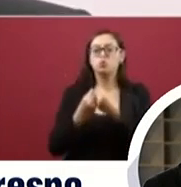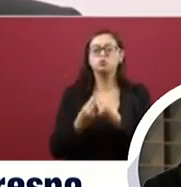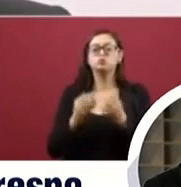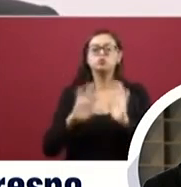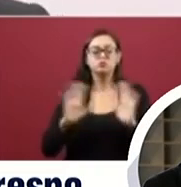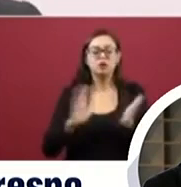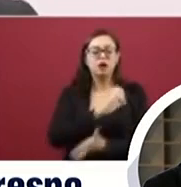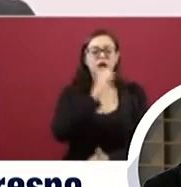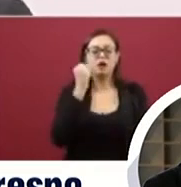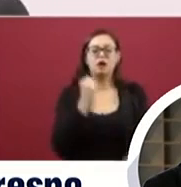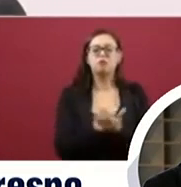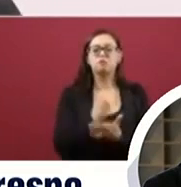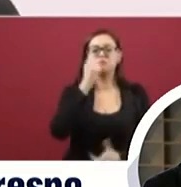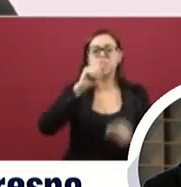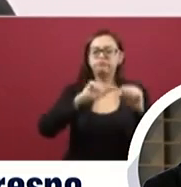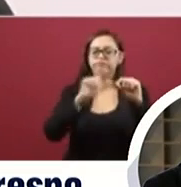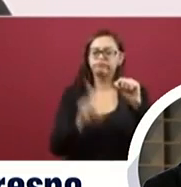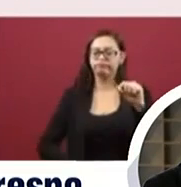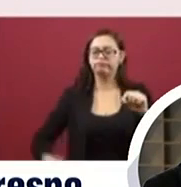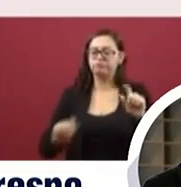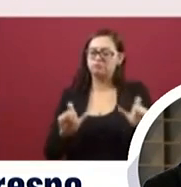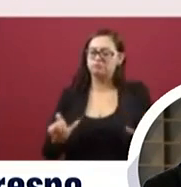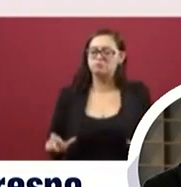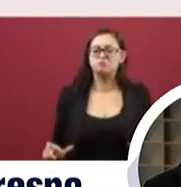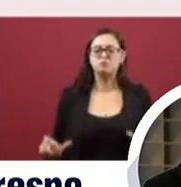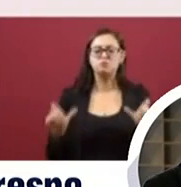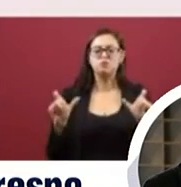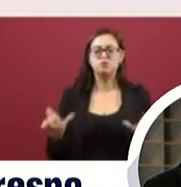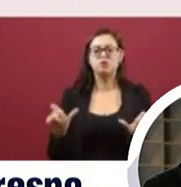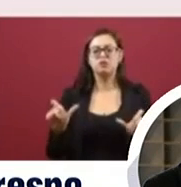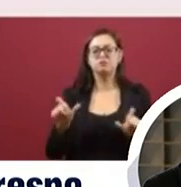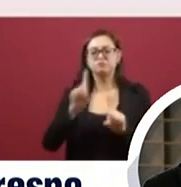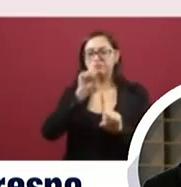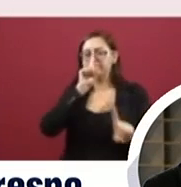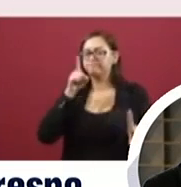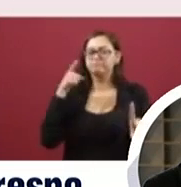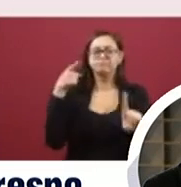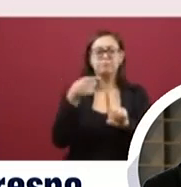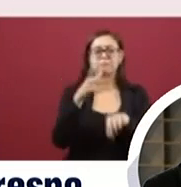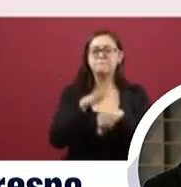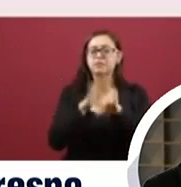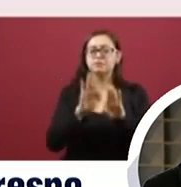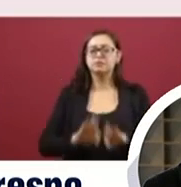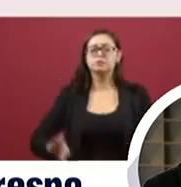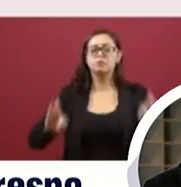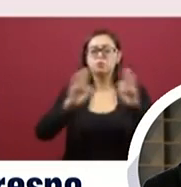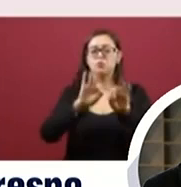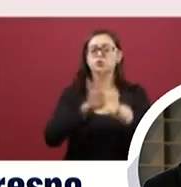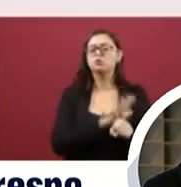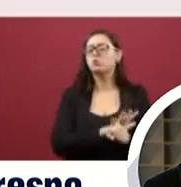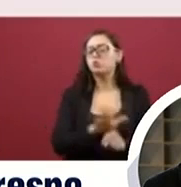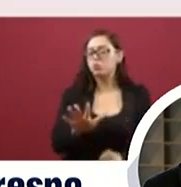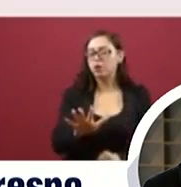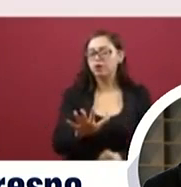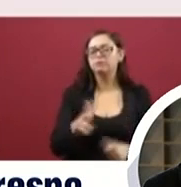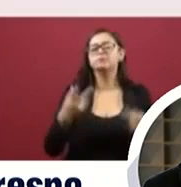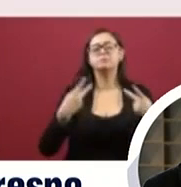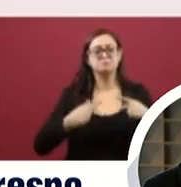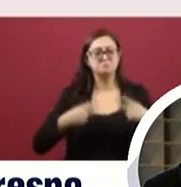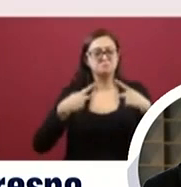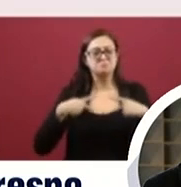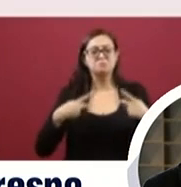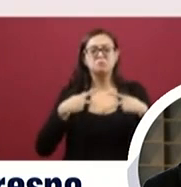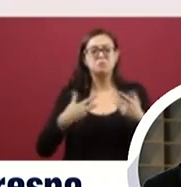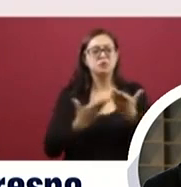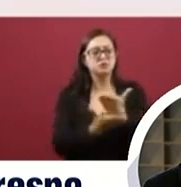pueda atribuir a la responsabilidad. Porque no se vale que los 6 años diga, es que me dejaron una situación muy complicada y por